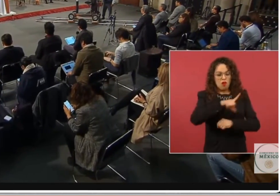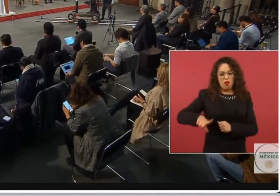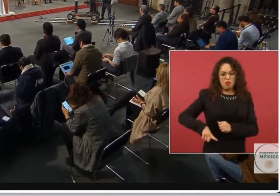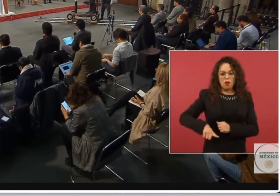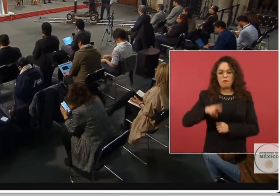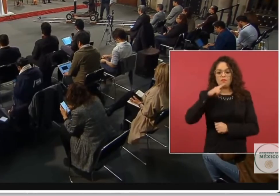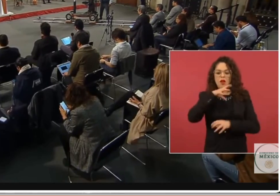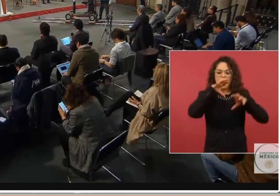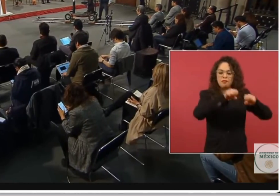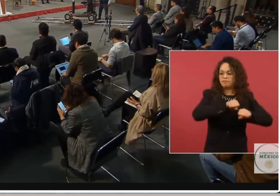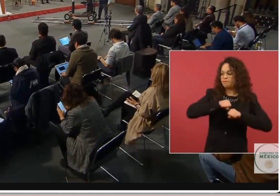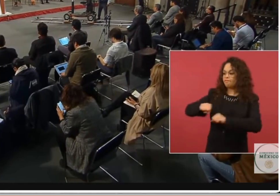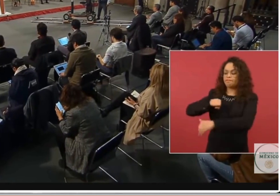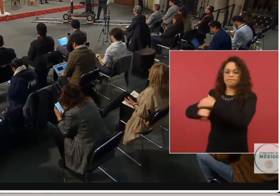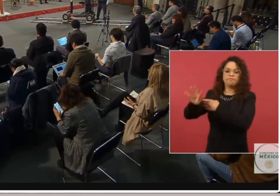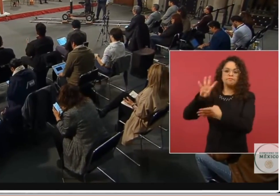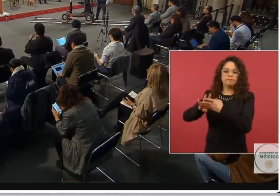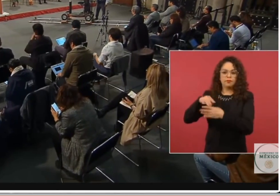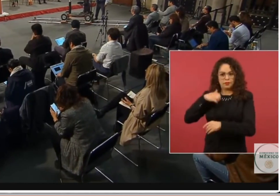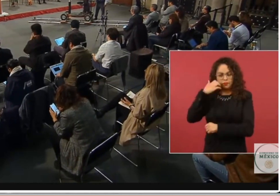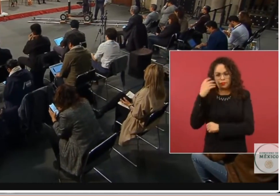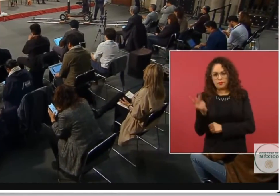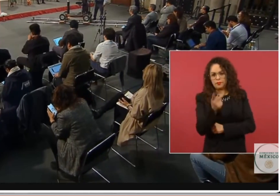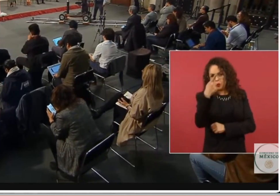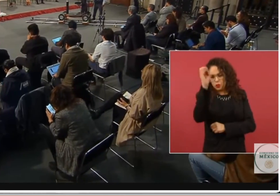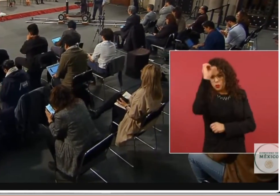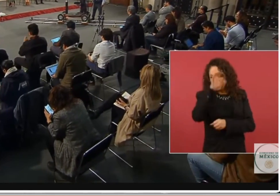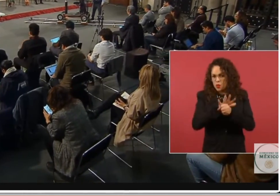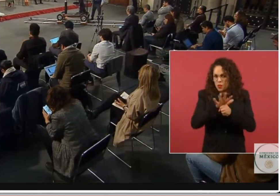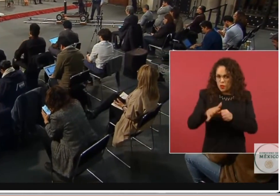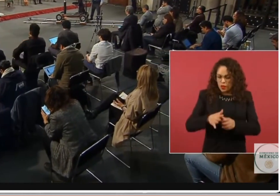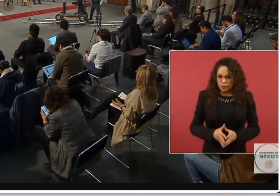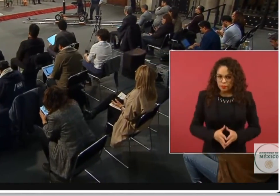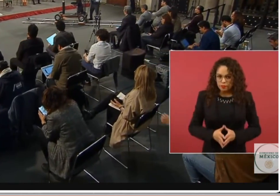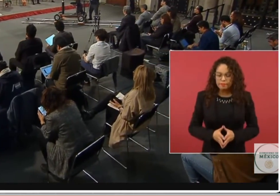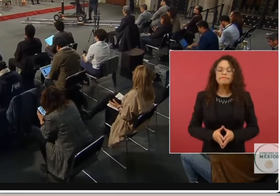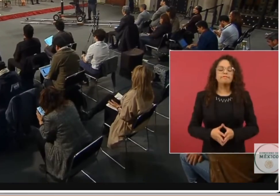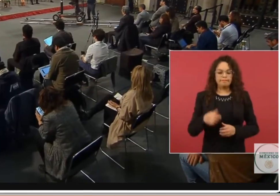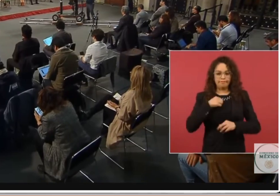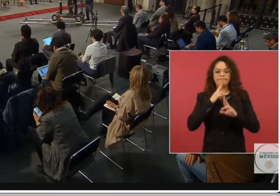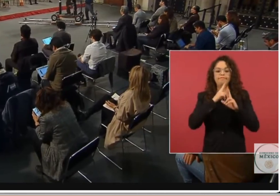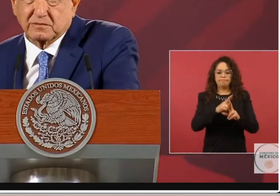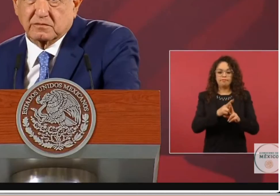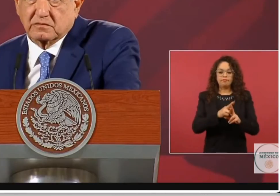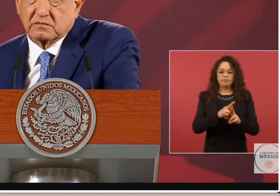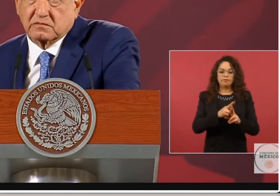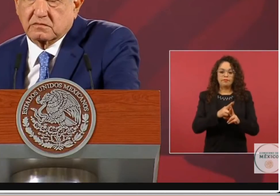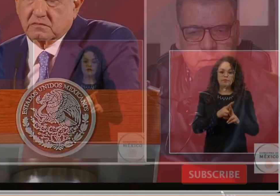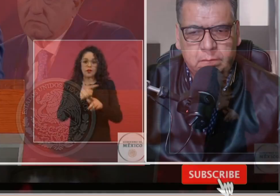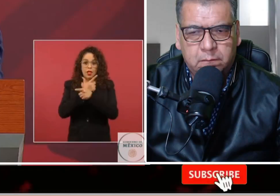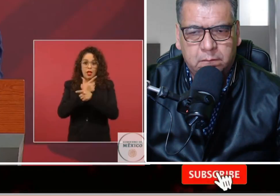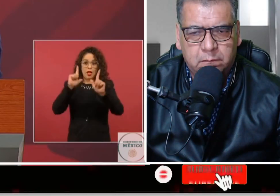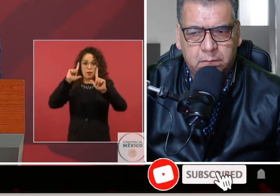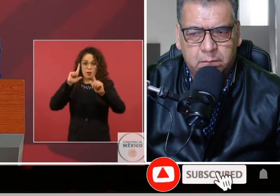presidente. Bueno, pues que no debe de haber nada que limite la libertad.